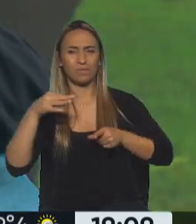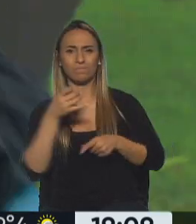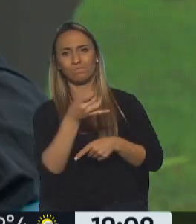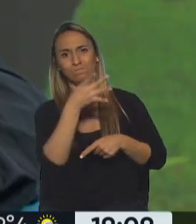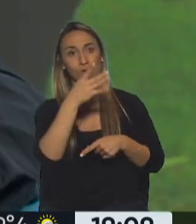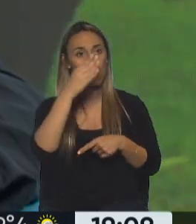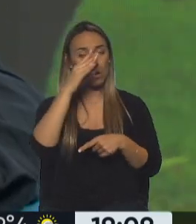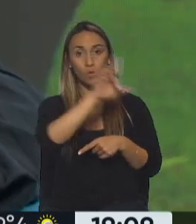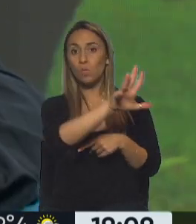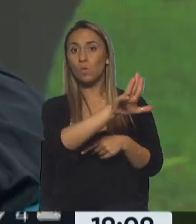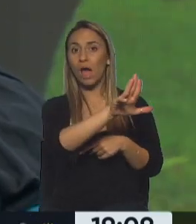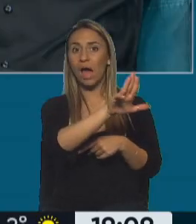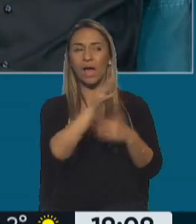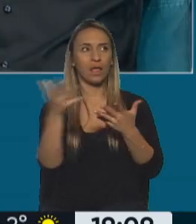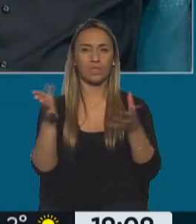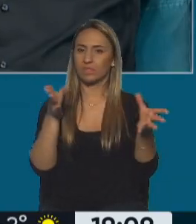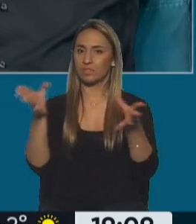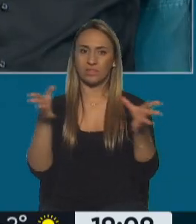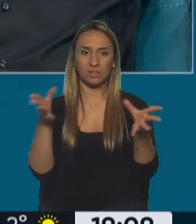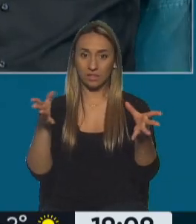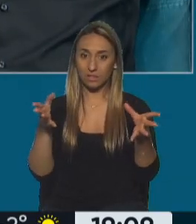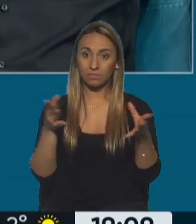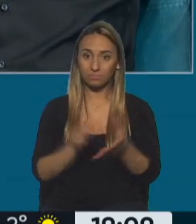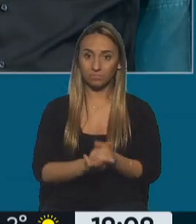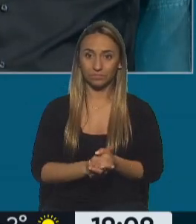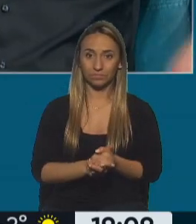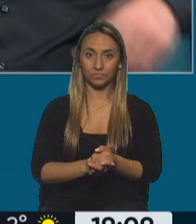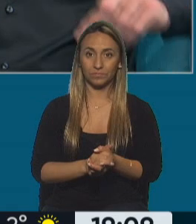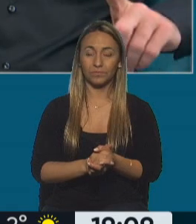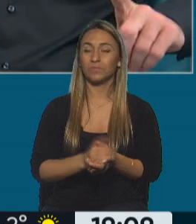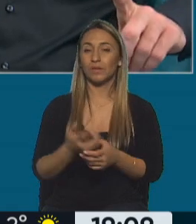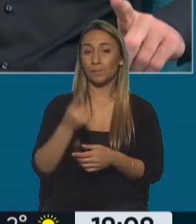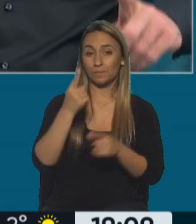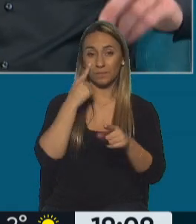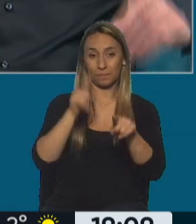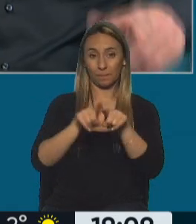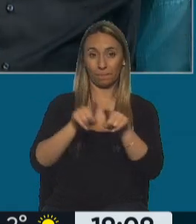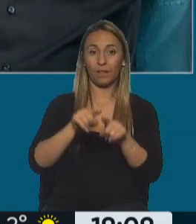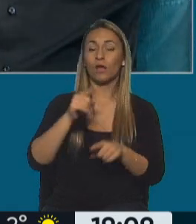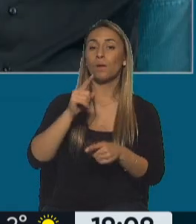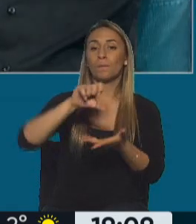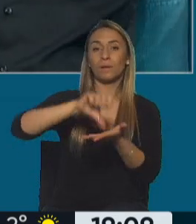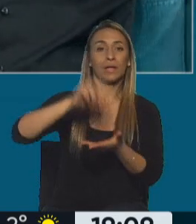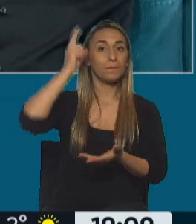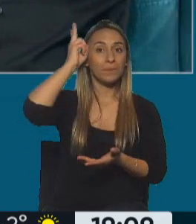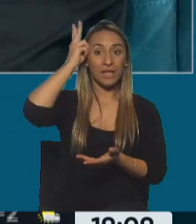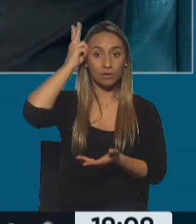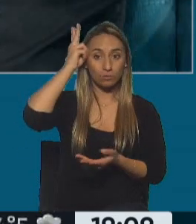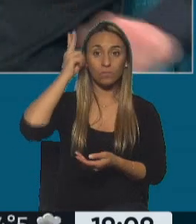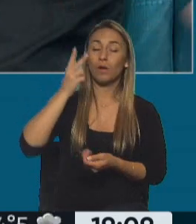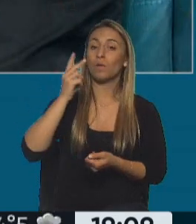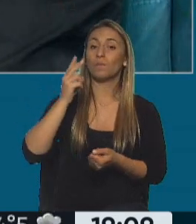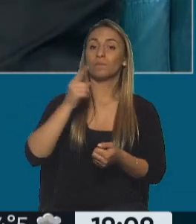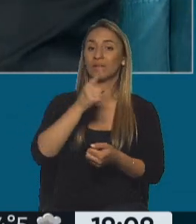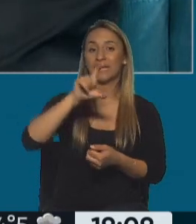algo parecido pasa a nivel regional. Es un buen análisis el que estás haciendo. Si uno se lo pone a mirar en Perú, incluso. En Perú gana el profesor Castillo porque era un